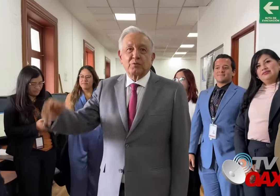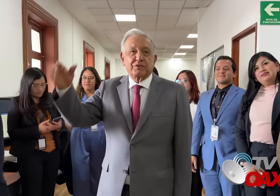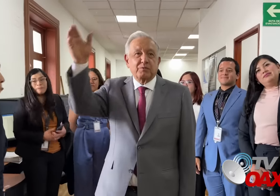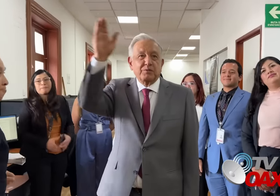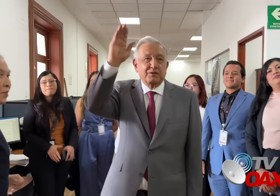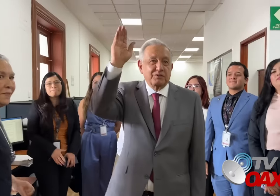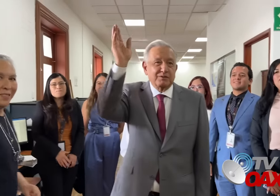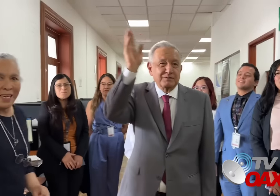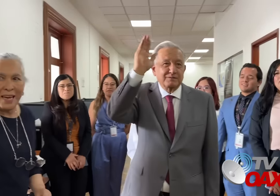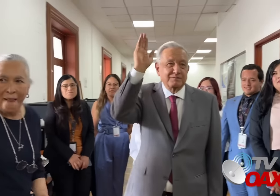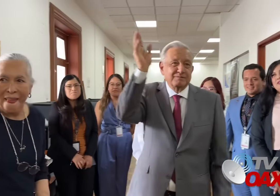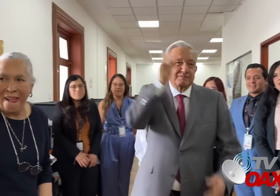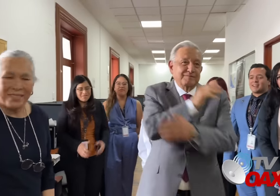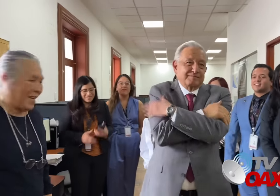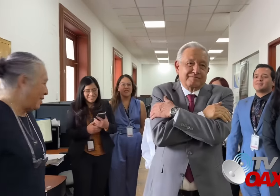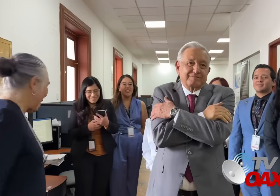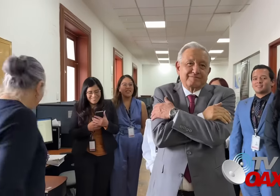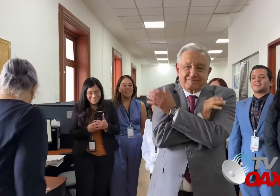Bueno, pues nos estamos viendo.